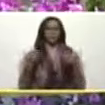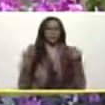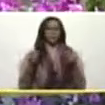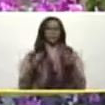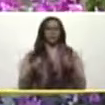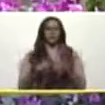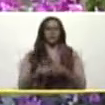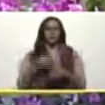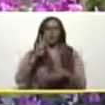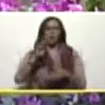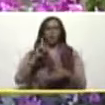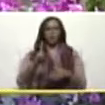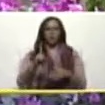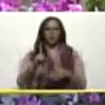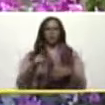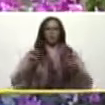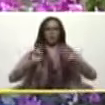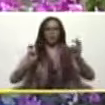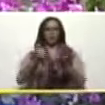41 en el campo farmacéutico,